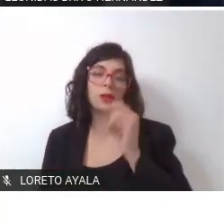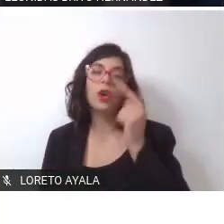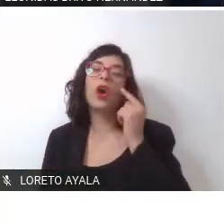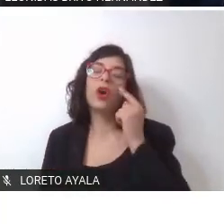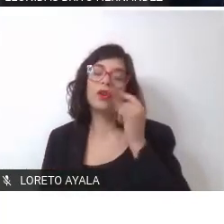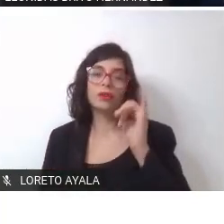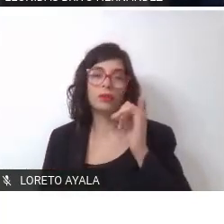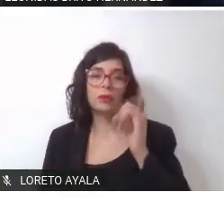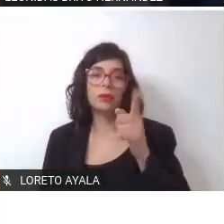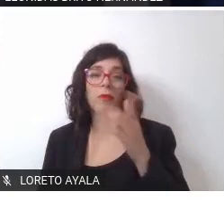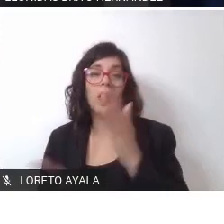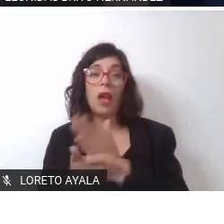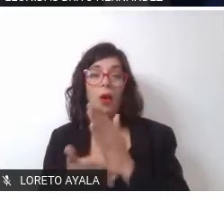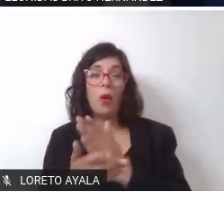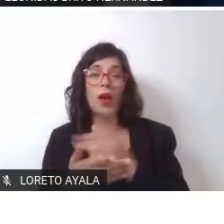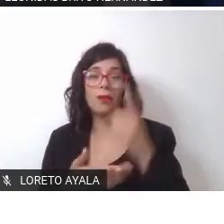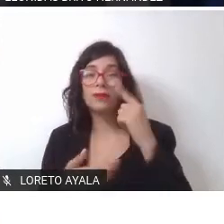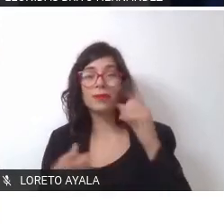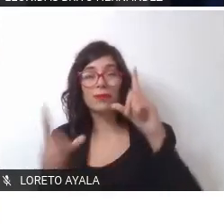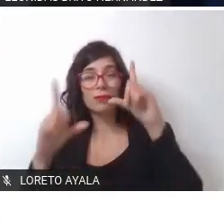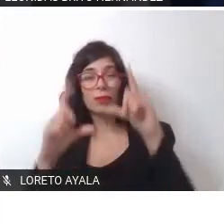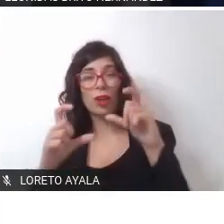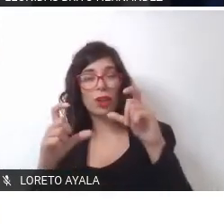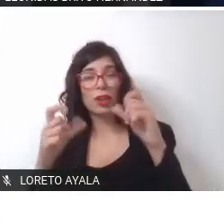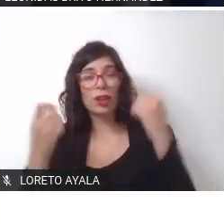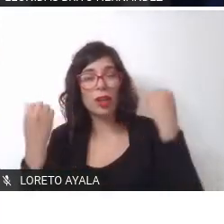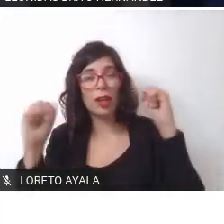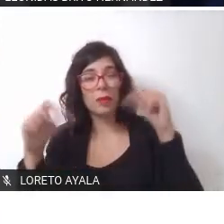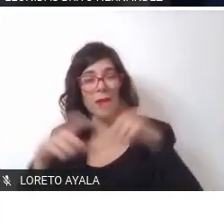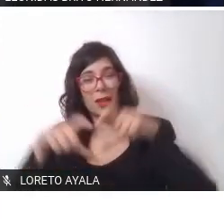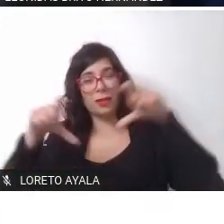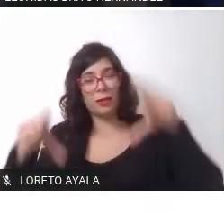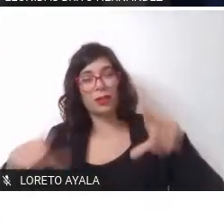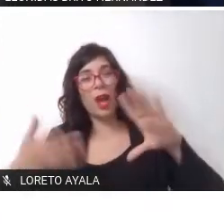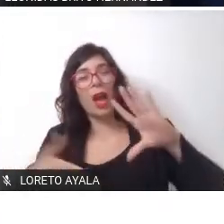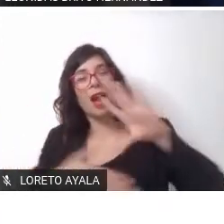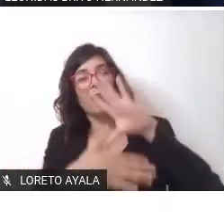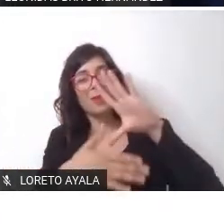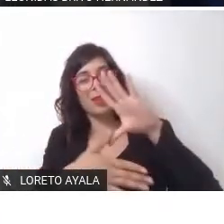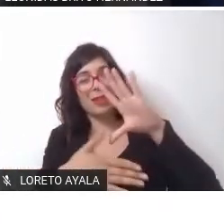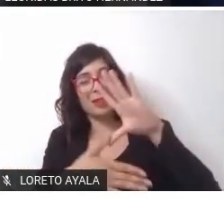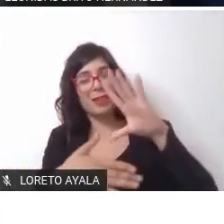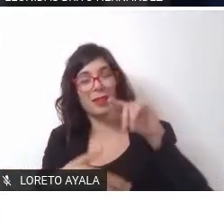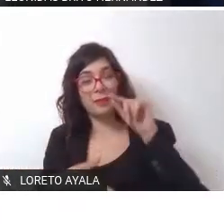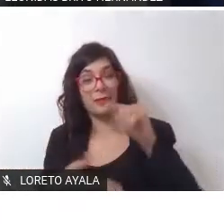la escuela del gimnasio, la Escuela América. Ellos están haciendo, han hecho un gran